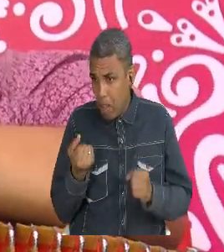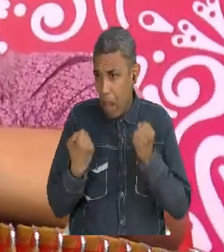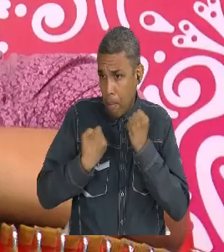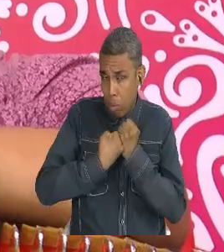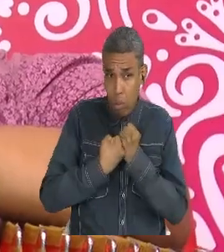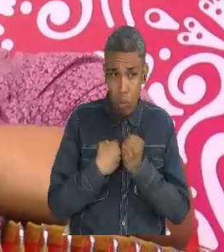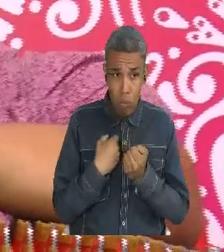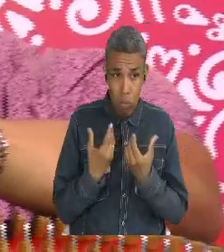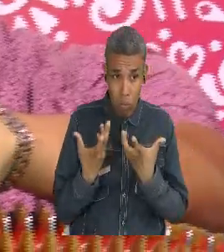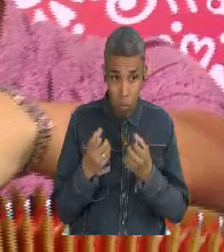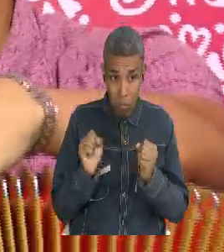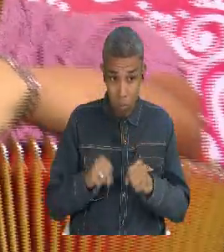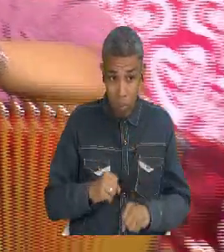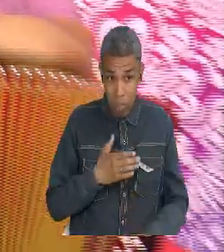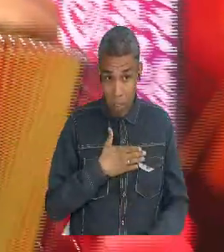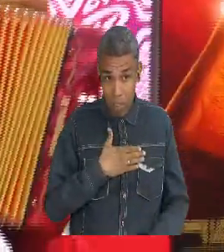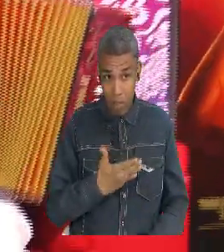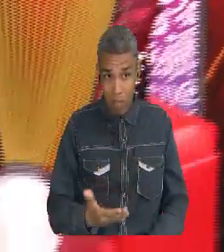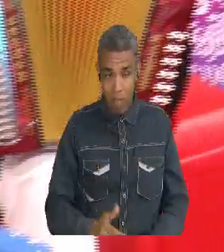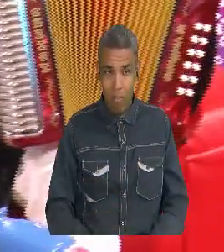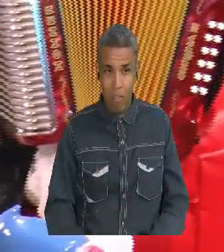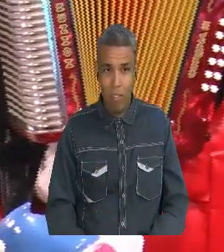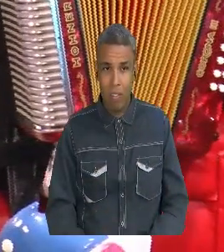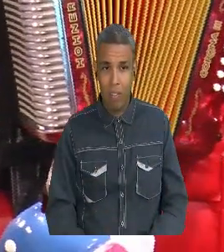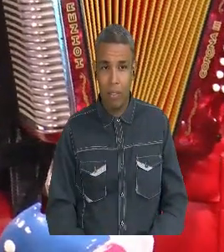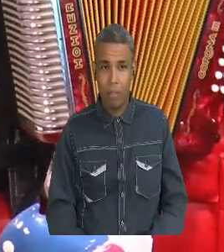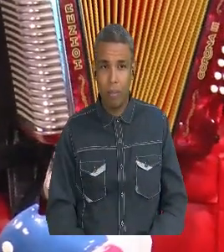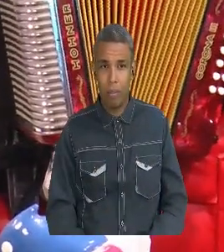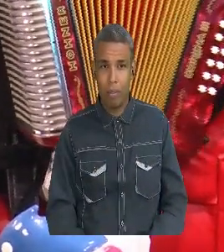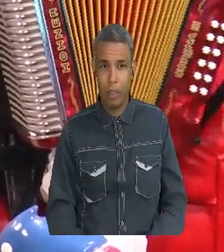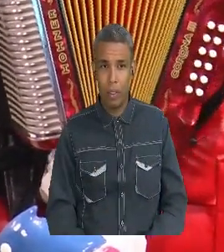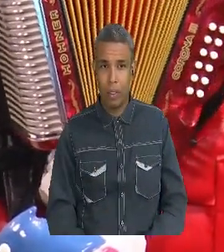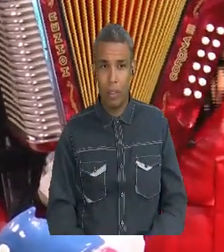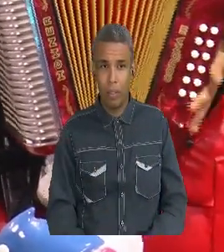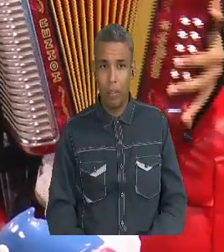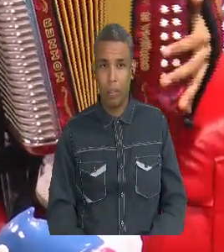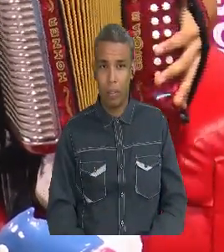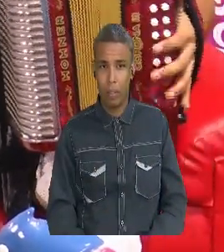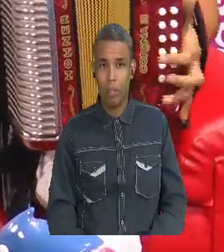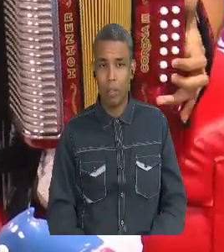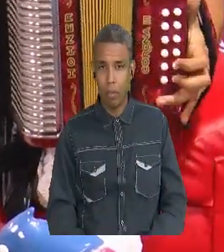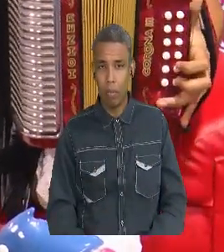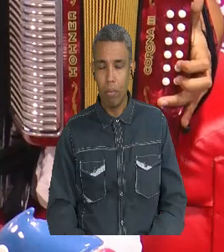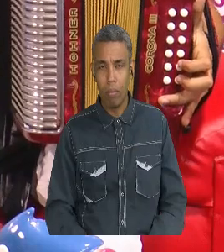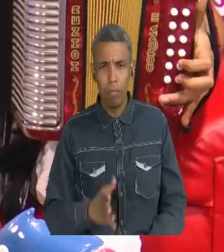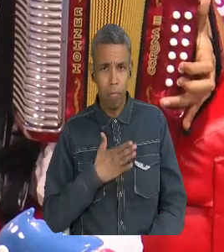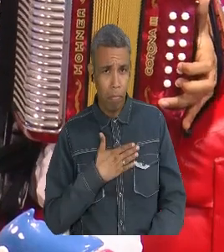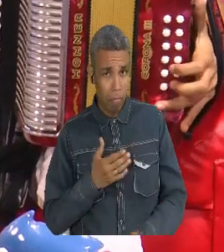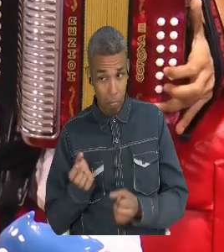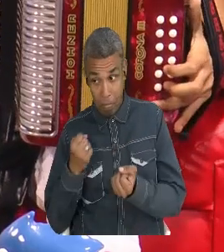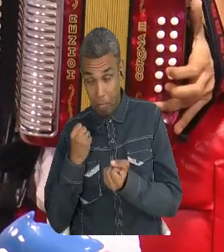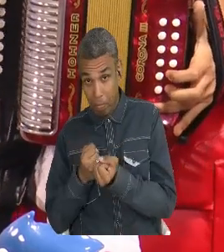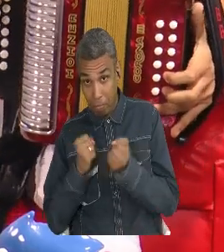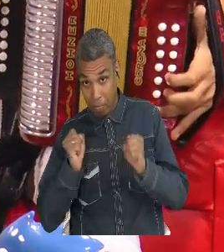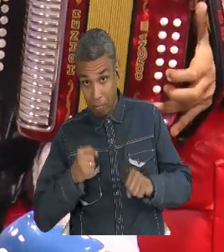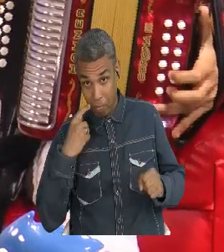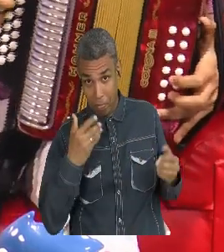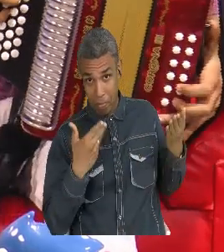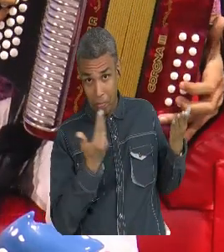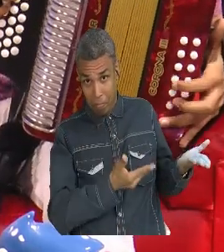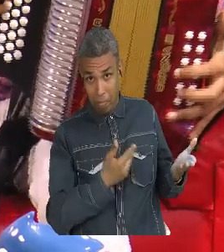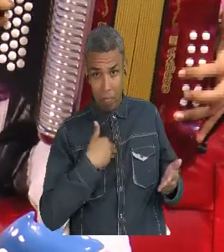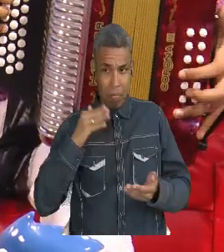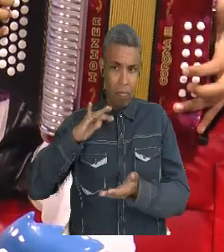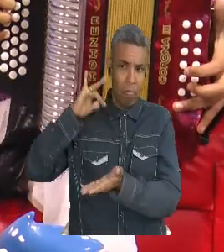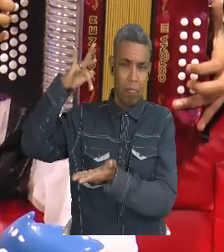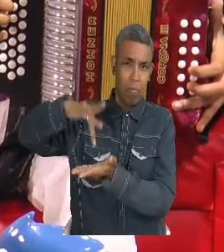ustedes puedan. Bueno, ya saben, esto es talento, hay que apoyar el arte, la cultura, así que las personas que quieran aportarle a Brian para su presentación